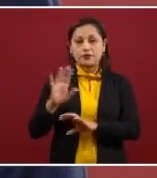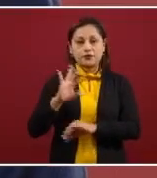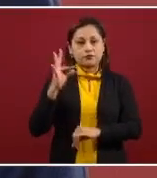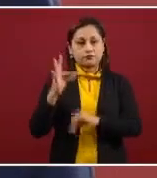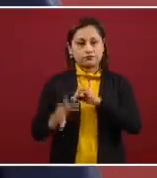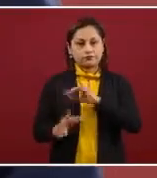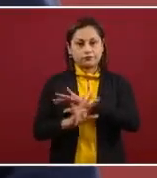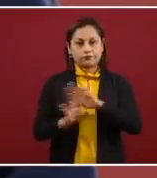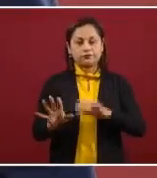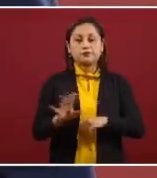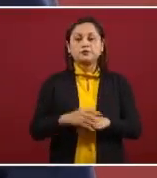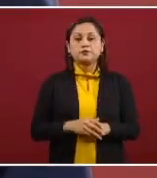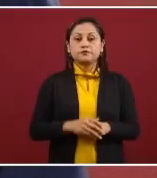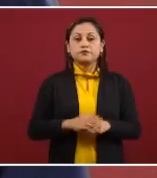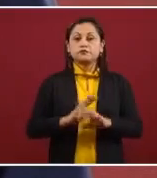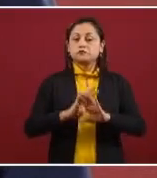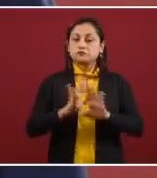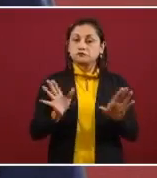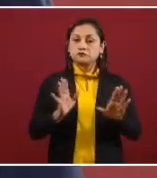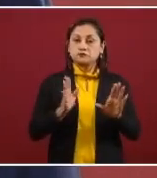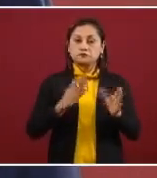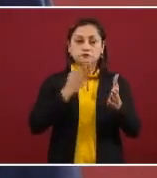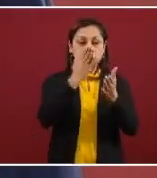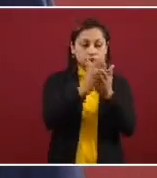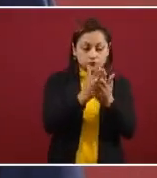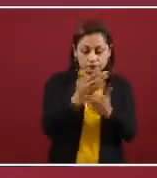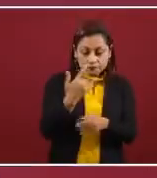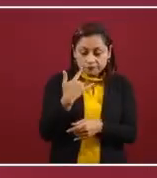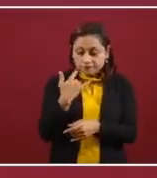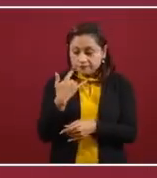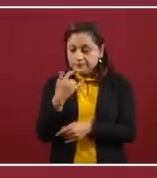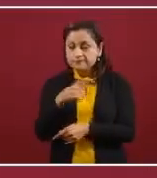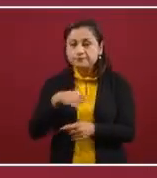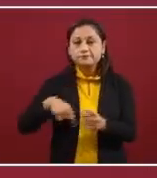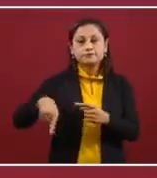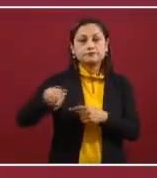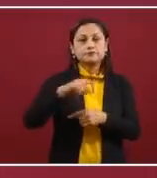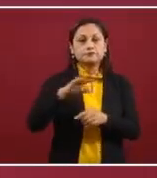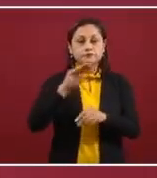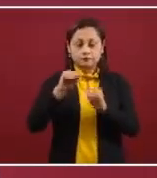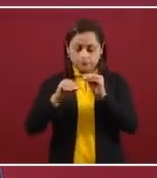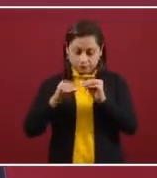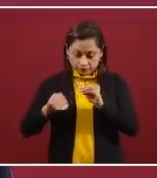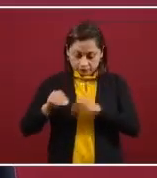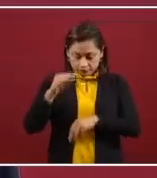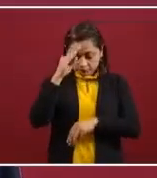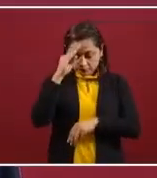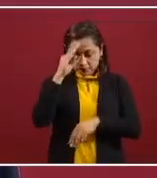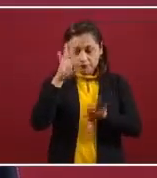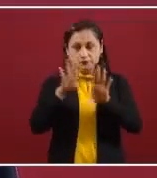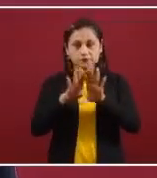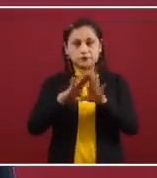esta gira se presenta el plan de salud nacional.